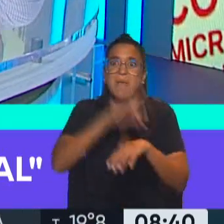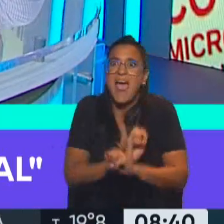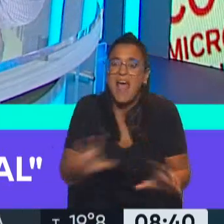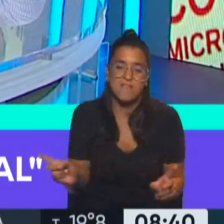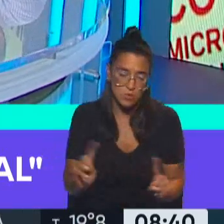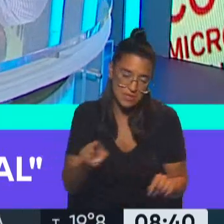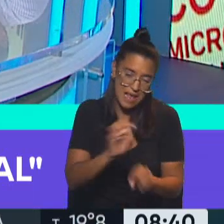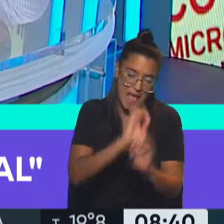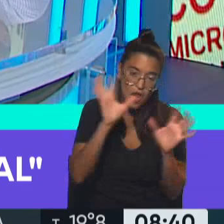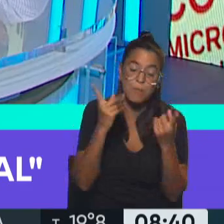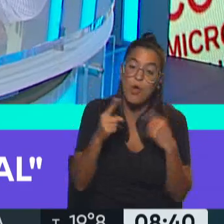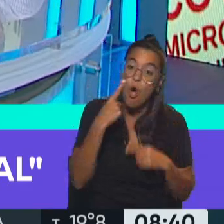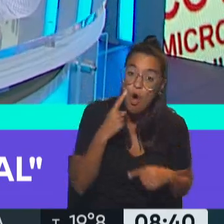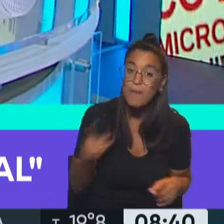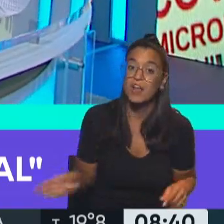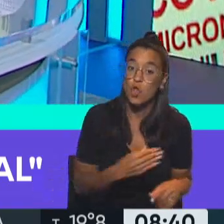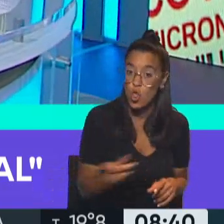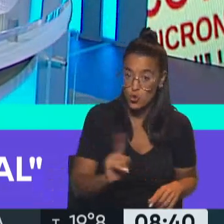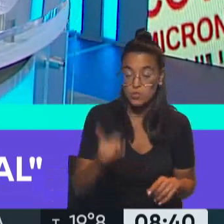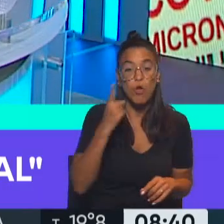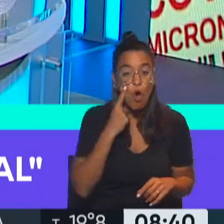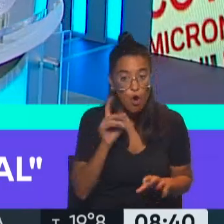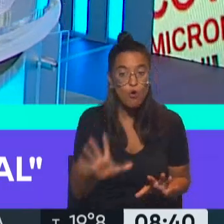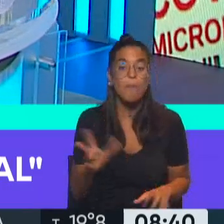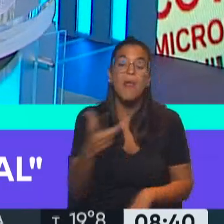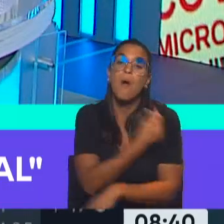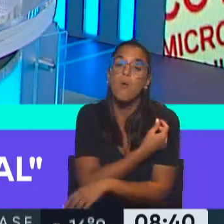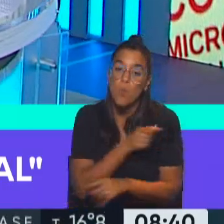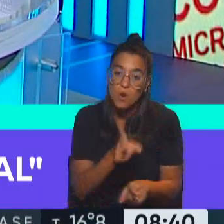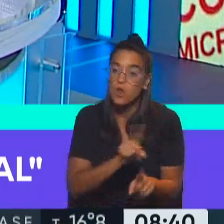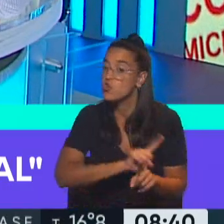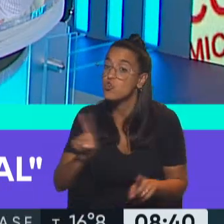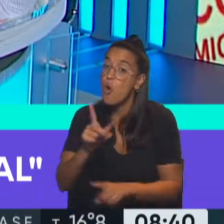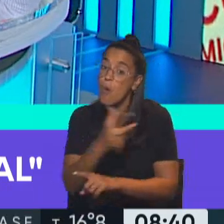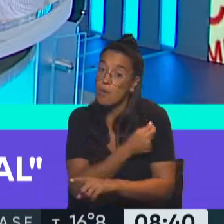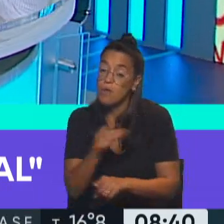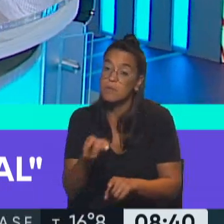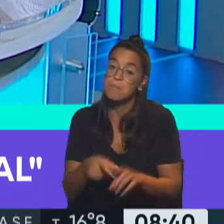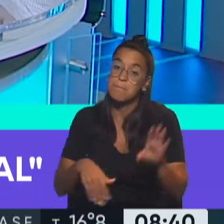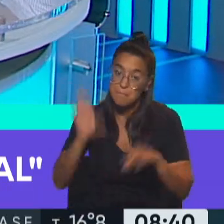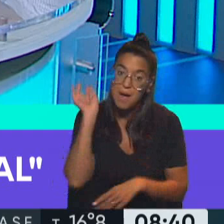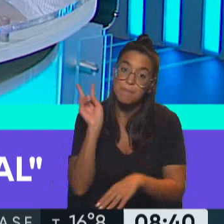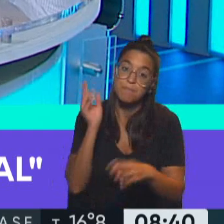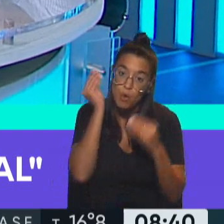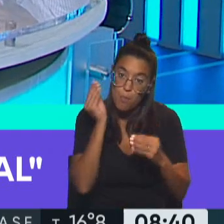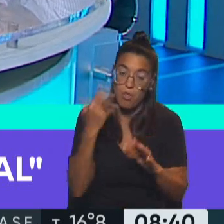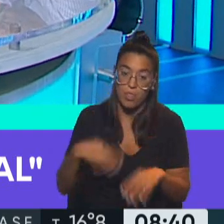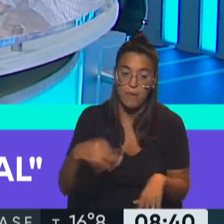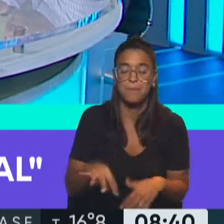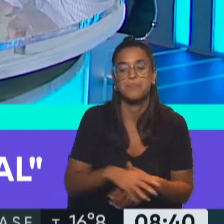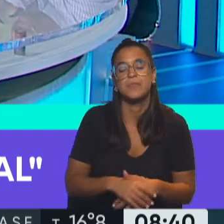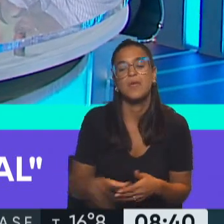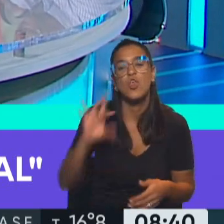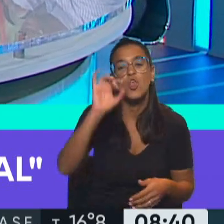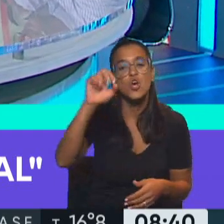está claro. Pero ojo que no para todos, sobre todo para el vacunado. El no vacunado es el que tiene que estar más preocupado. Doctor Docena,